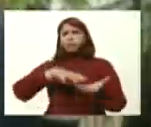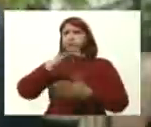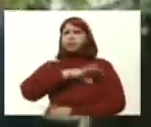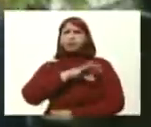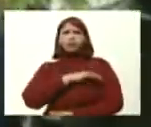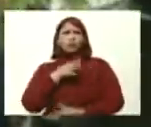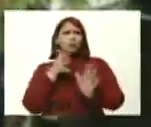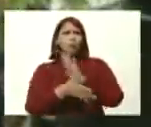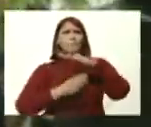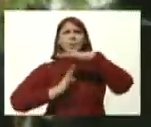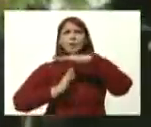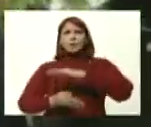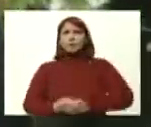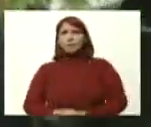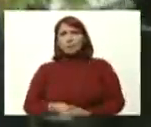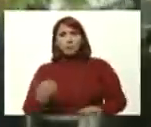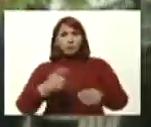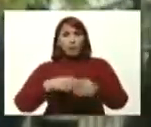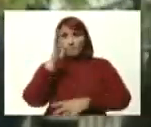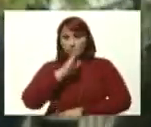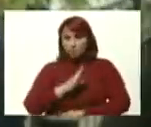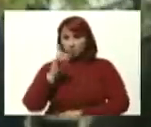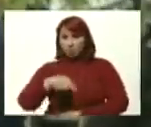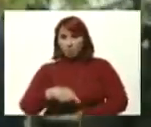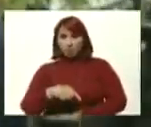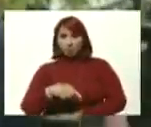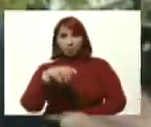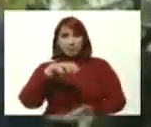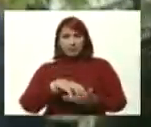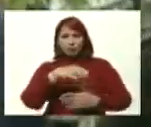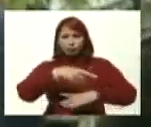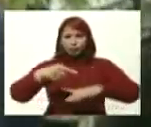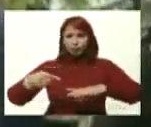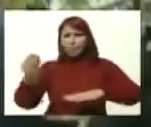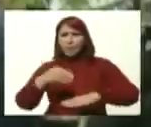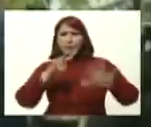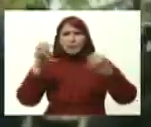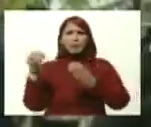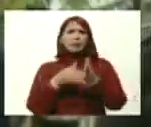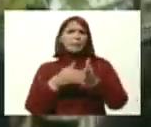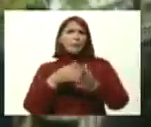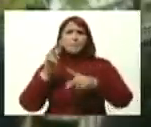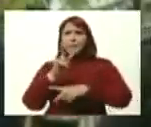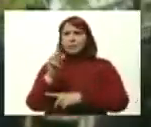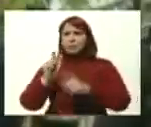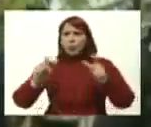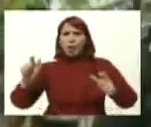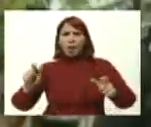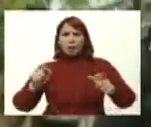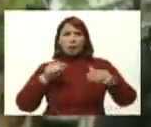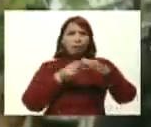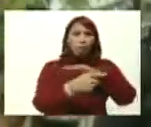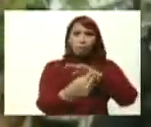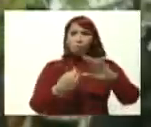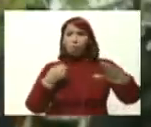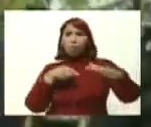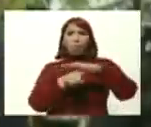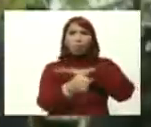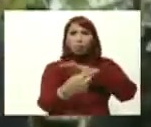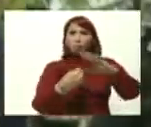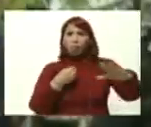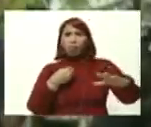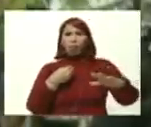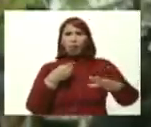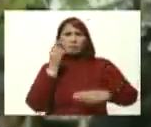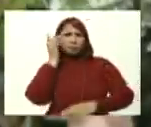de las migraciones, que incluso Brasil, en el estado de Roraima, tiene más de 70.000 venezolanos que entran y salen creando todo un problema